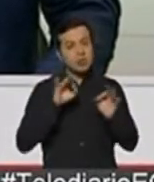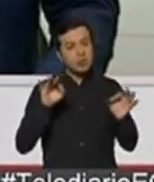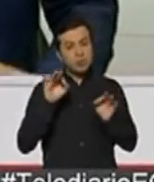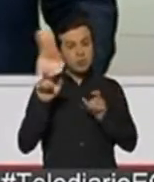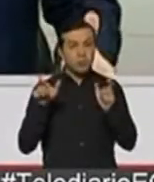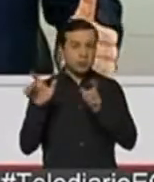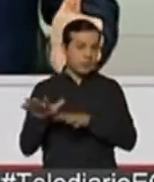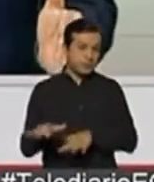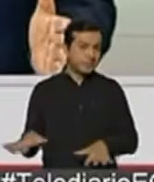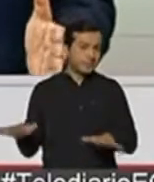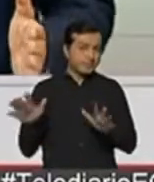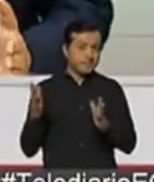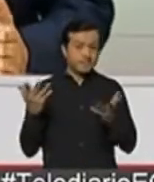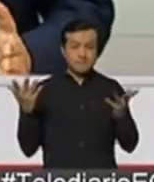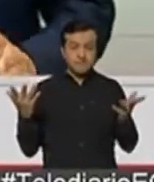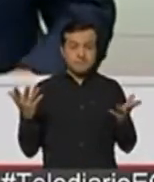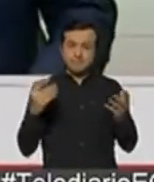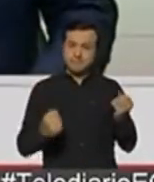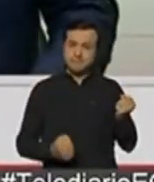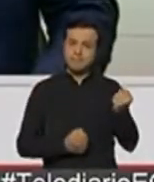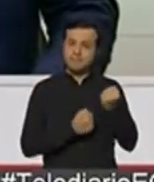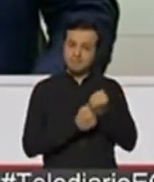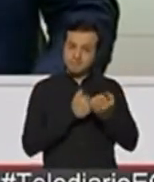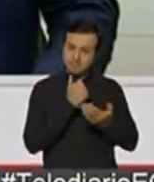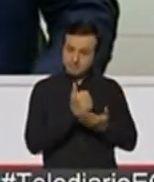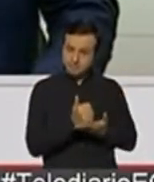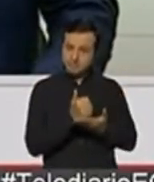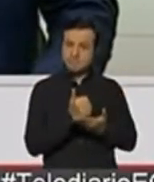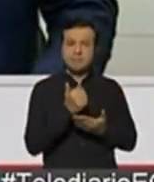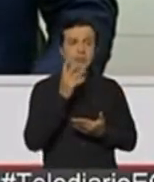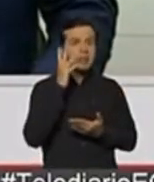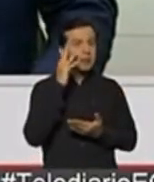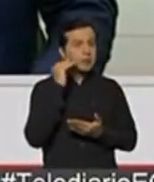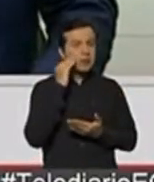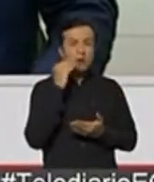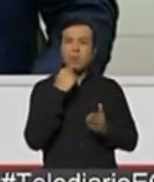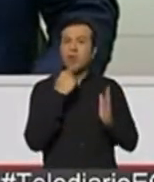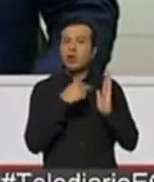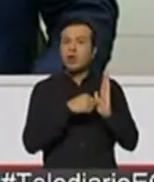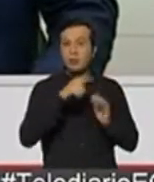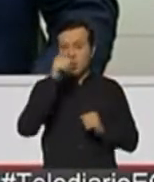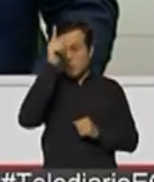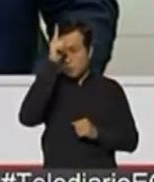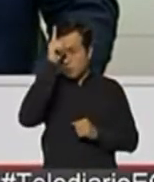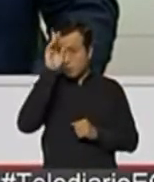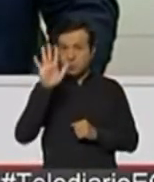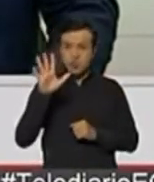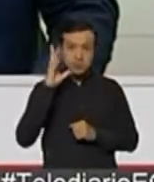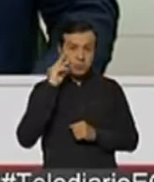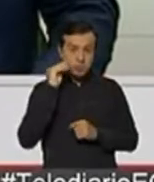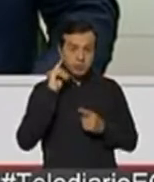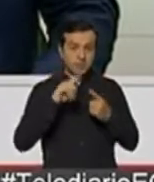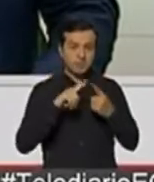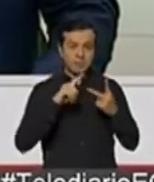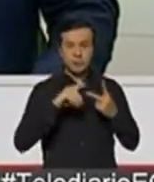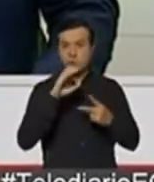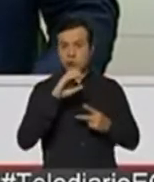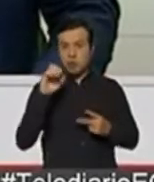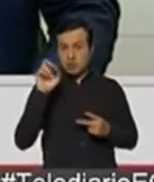población. Entonces, es un sistema de apalancamiento donde las experiencias, por ejemplo, de Alemania, las experiencias de Costa